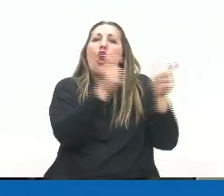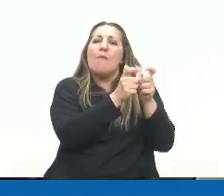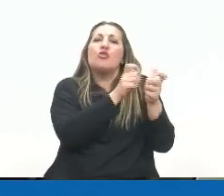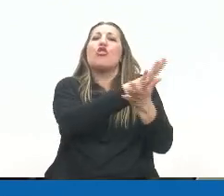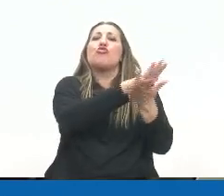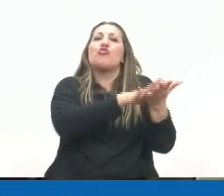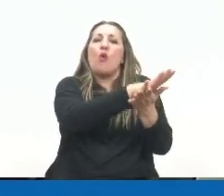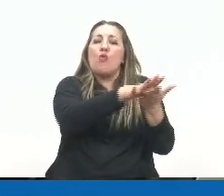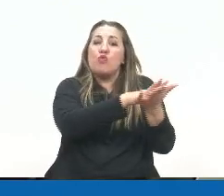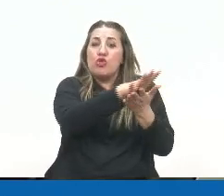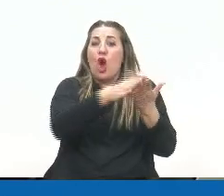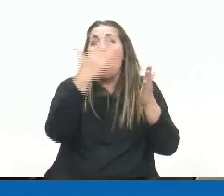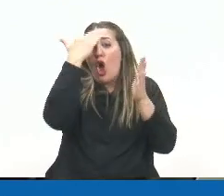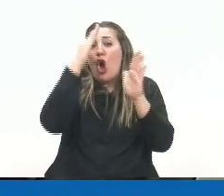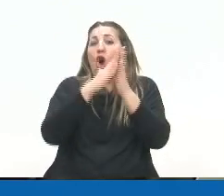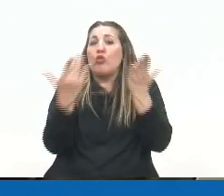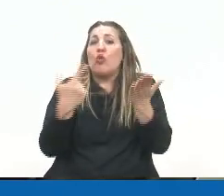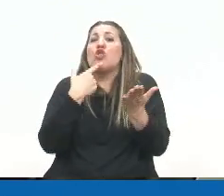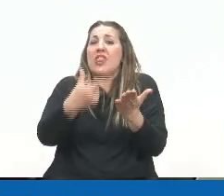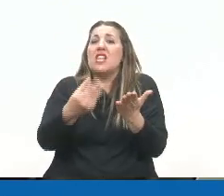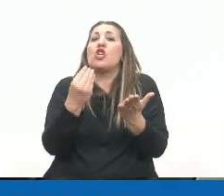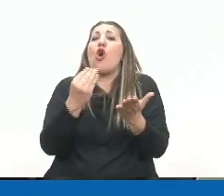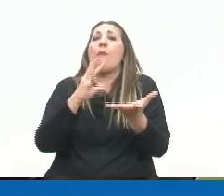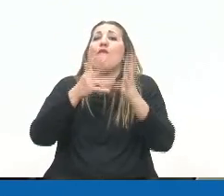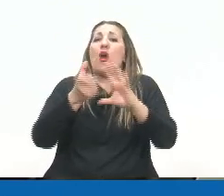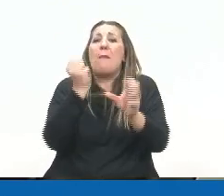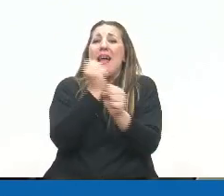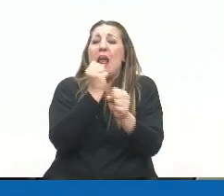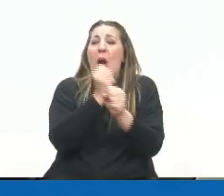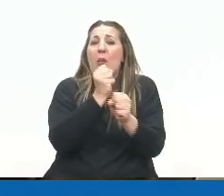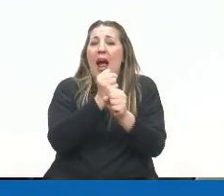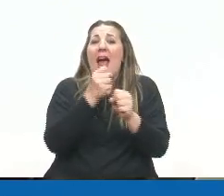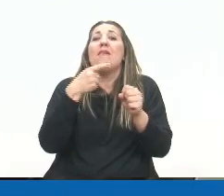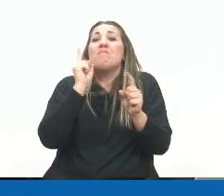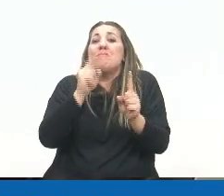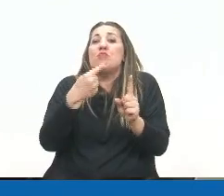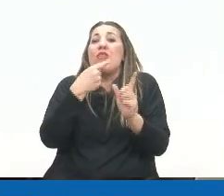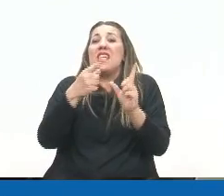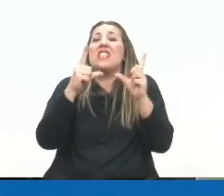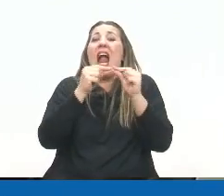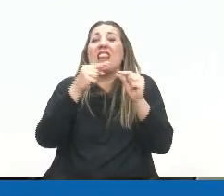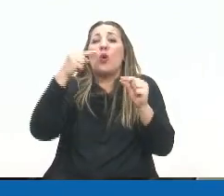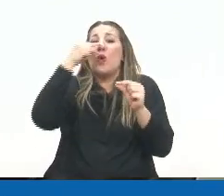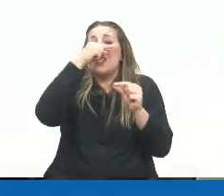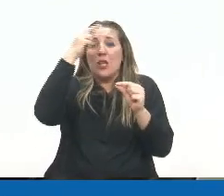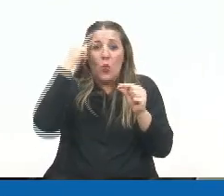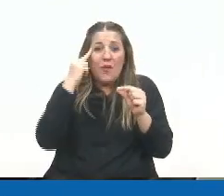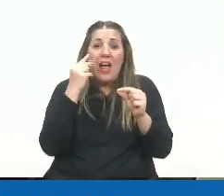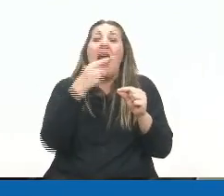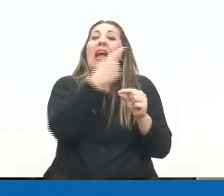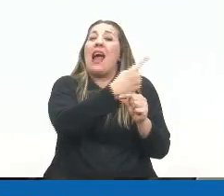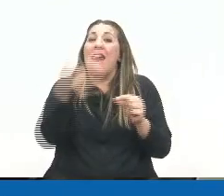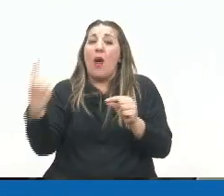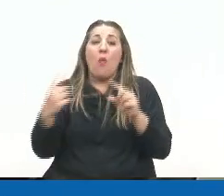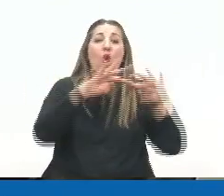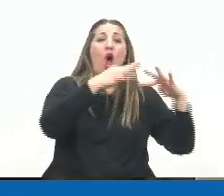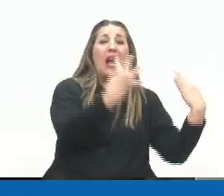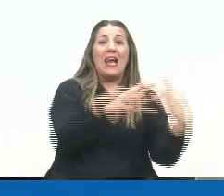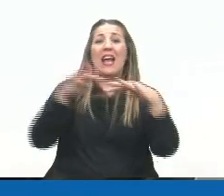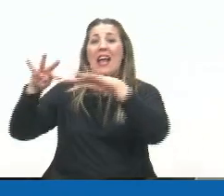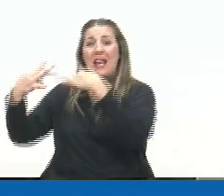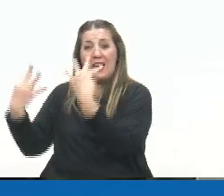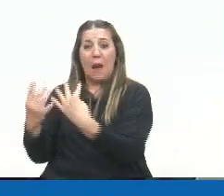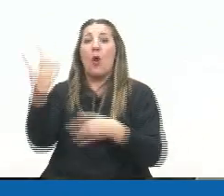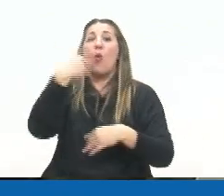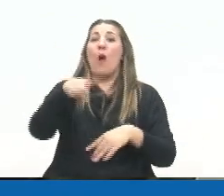dice cómo tiene que trabajar la comisión en esos casos que es el artículo 79 y dice cada cámara luego de aprobar un proyecto de